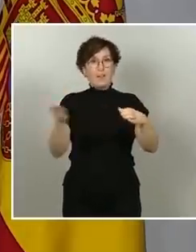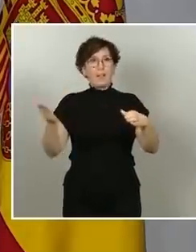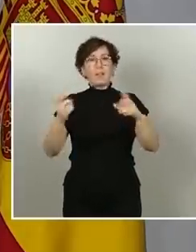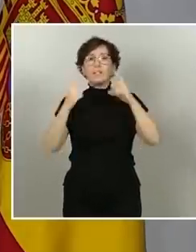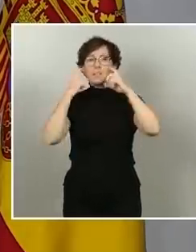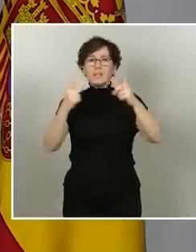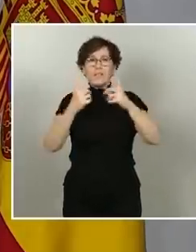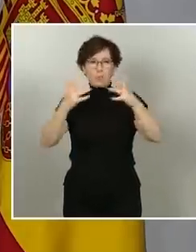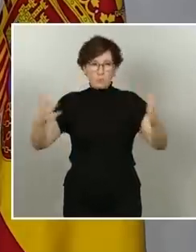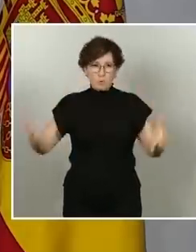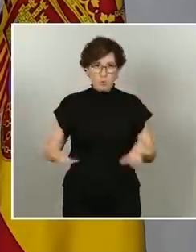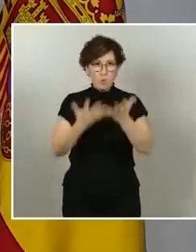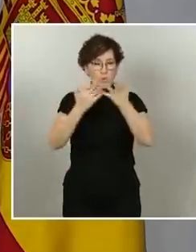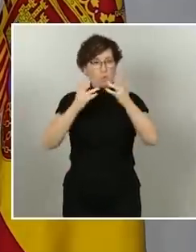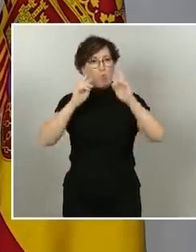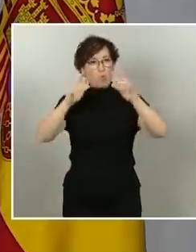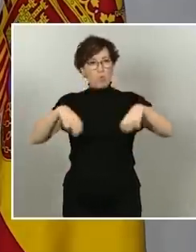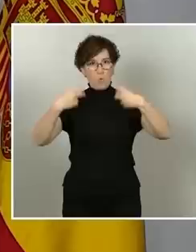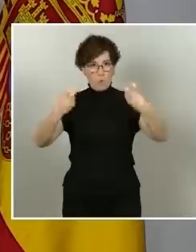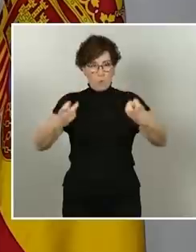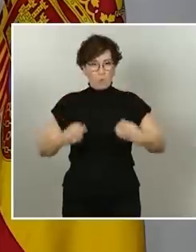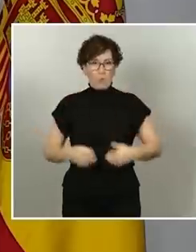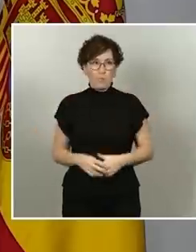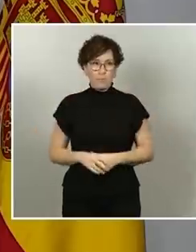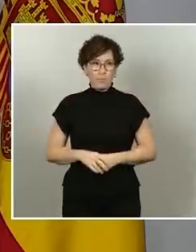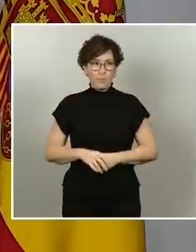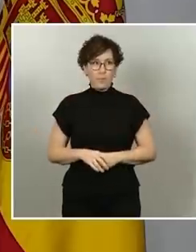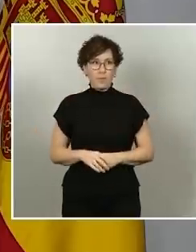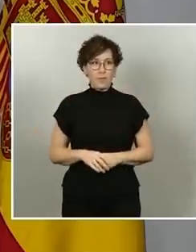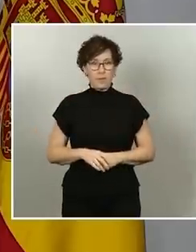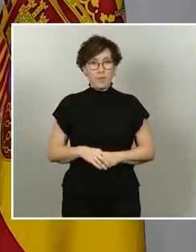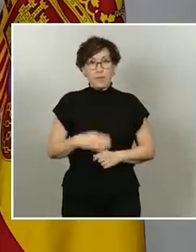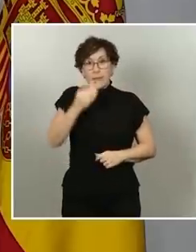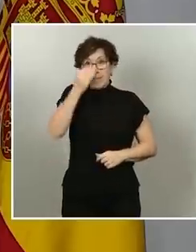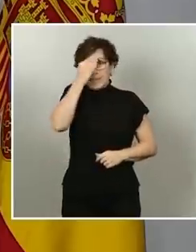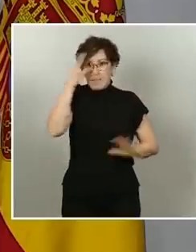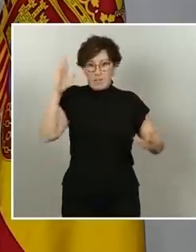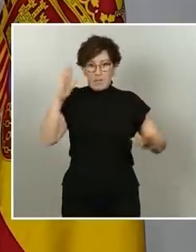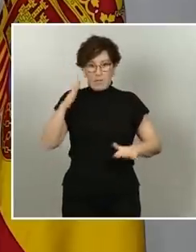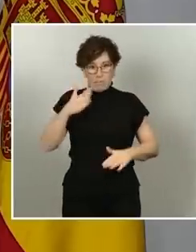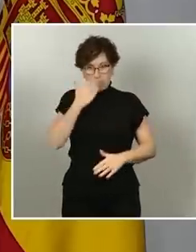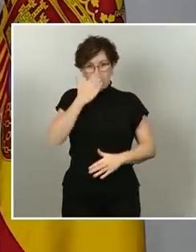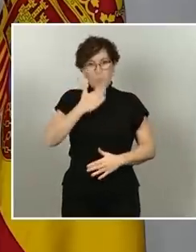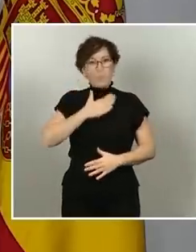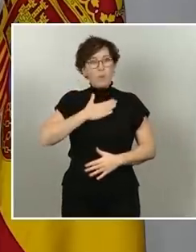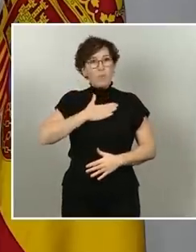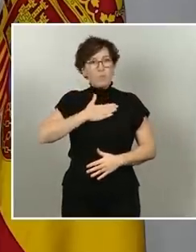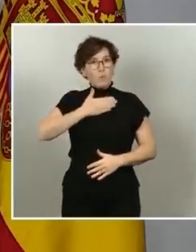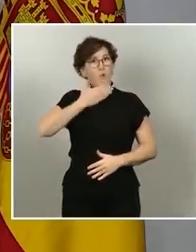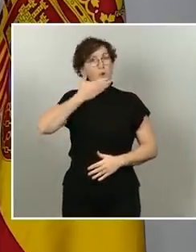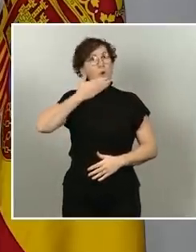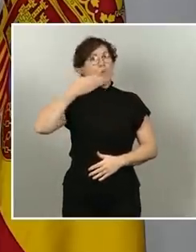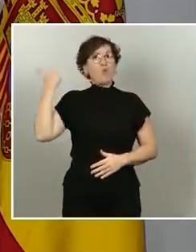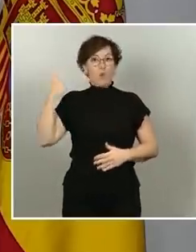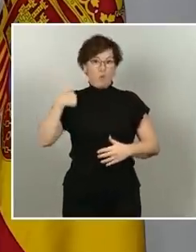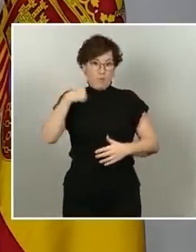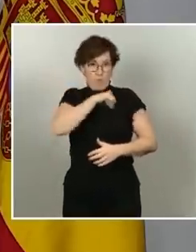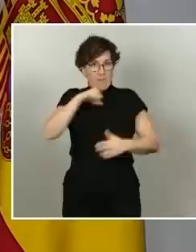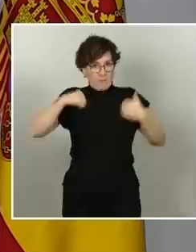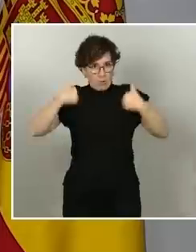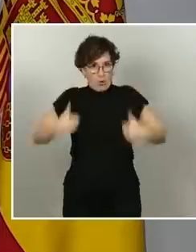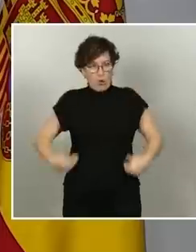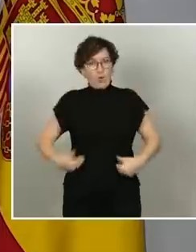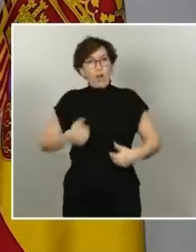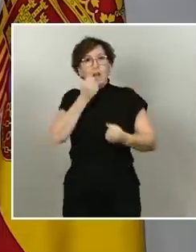tiene conocimiento de todo o de parte de un informe el pasado día 22